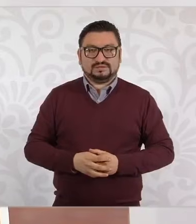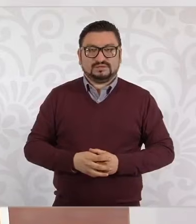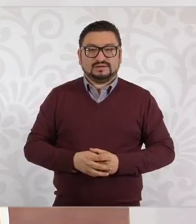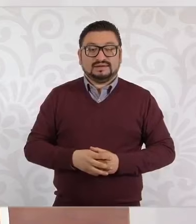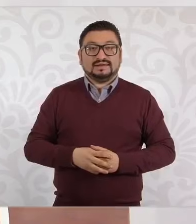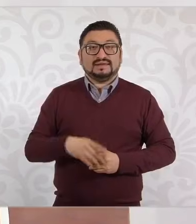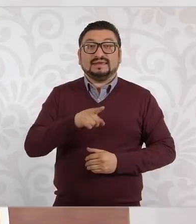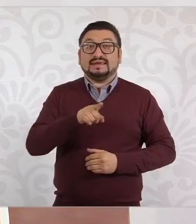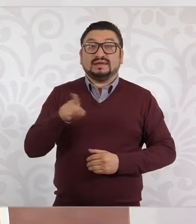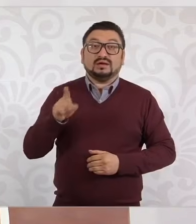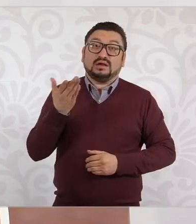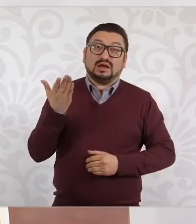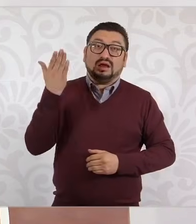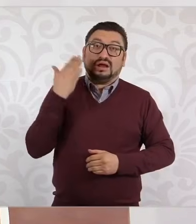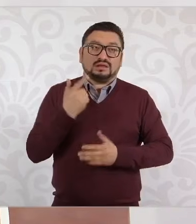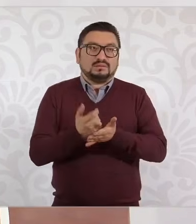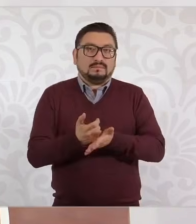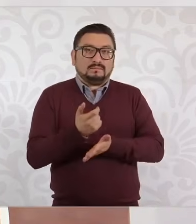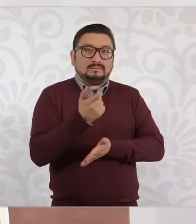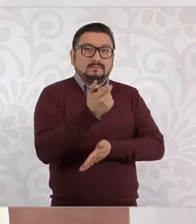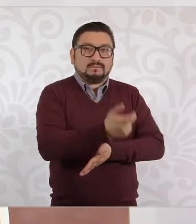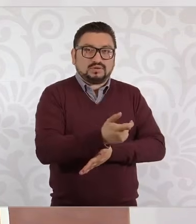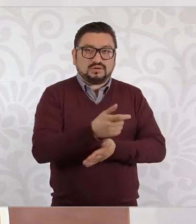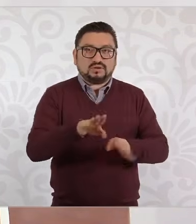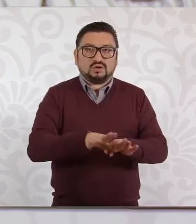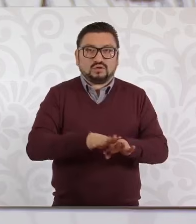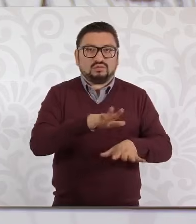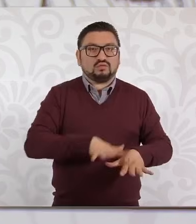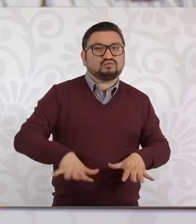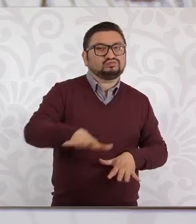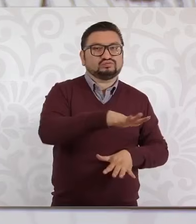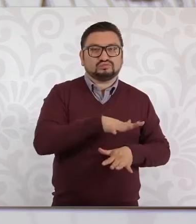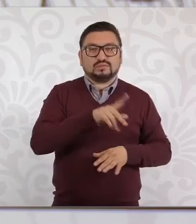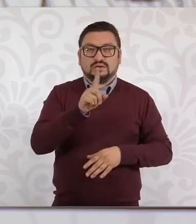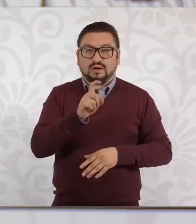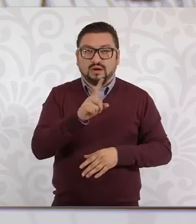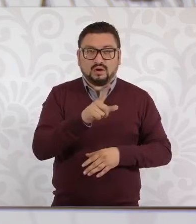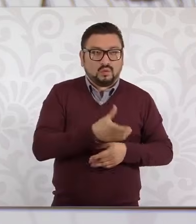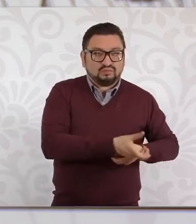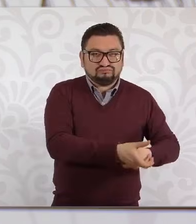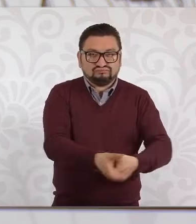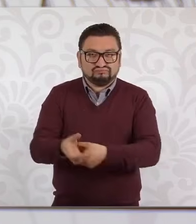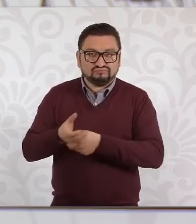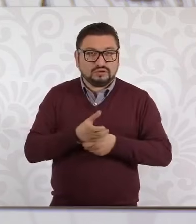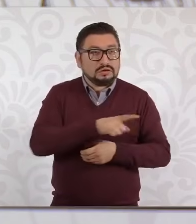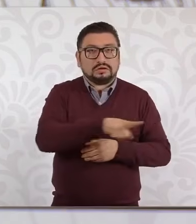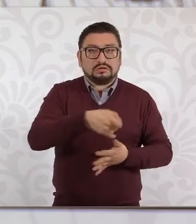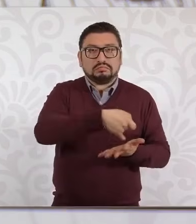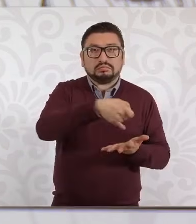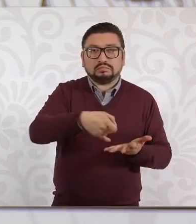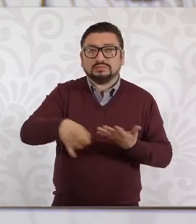Tenían que pagarle a un distrito de riego que ya prácticamente no sembraba nada,